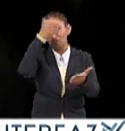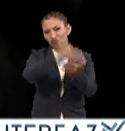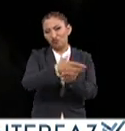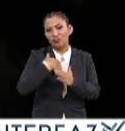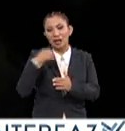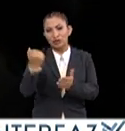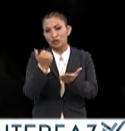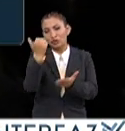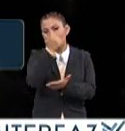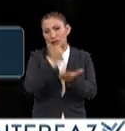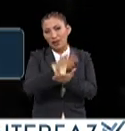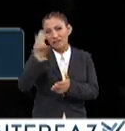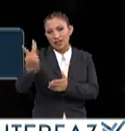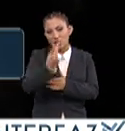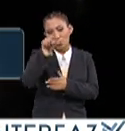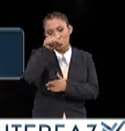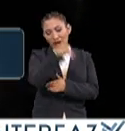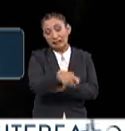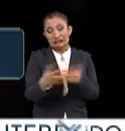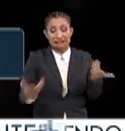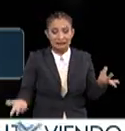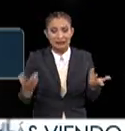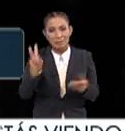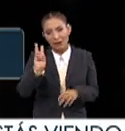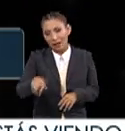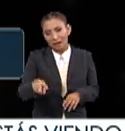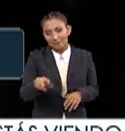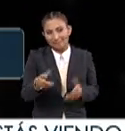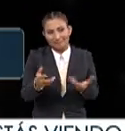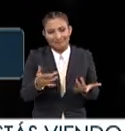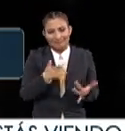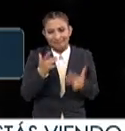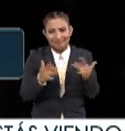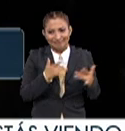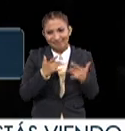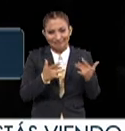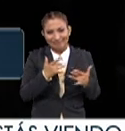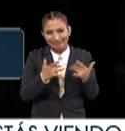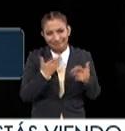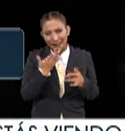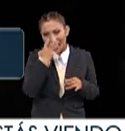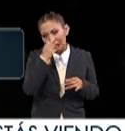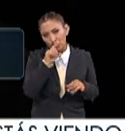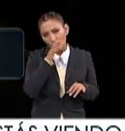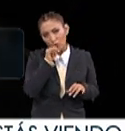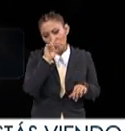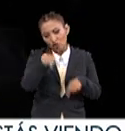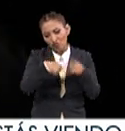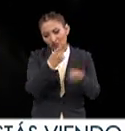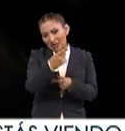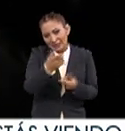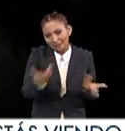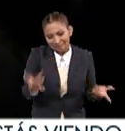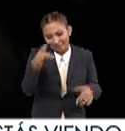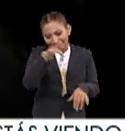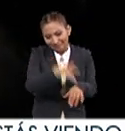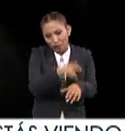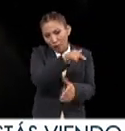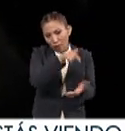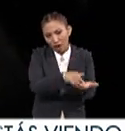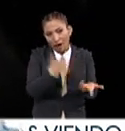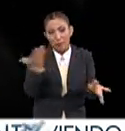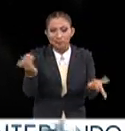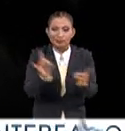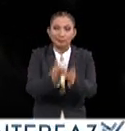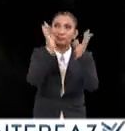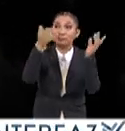en Ciudad Victoria, pues estoy francamente muy triste de no poder estar con ustedes,